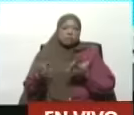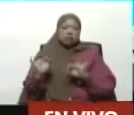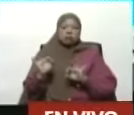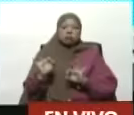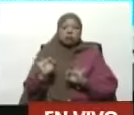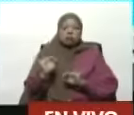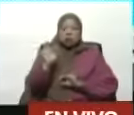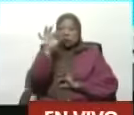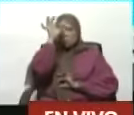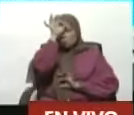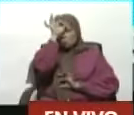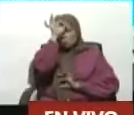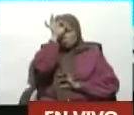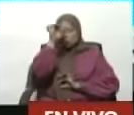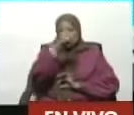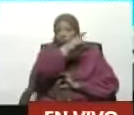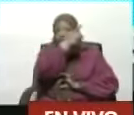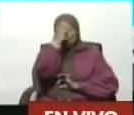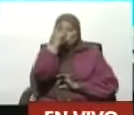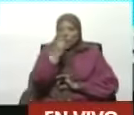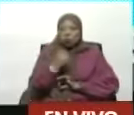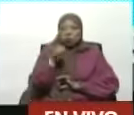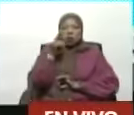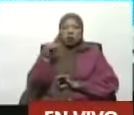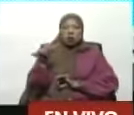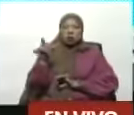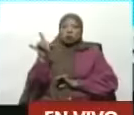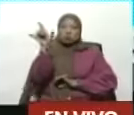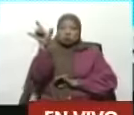Ustedes saben la seriedad de la palabra cuando yo denuncio cosas.